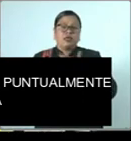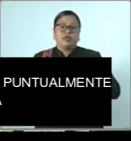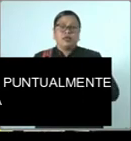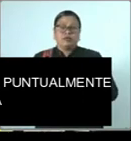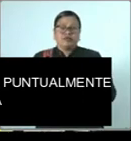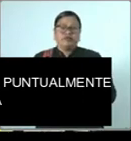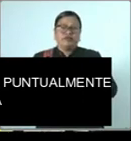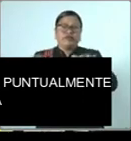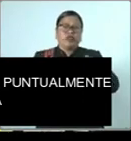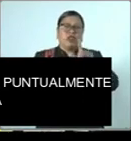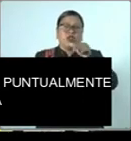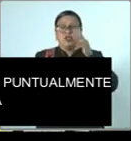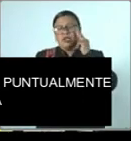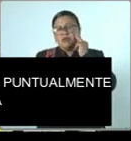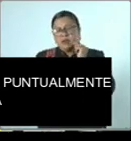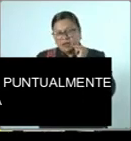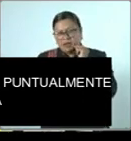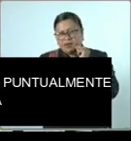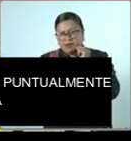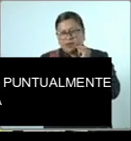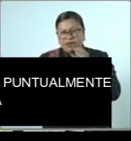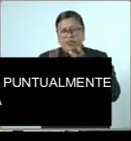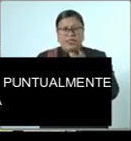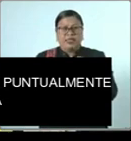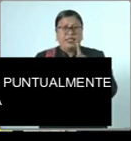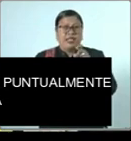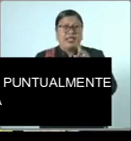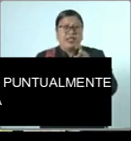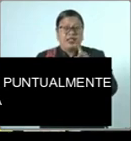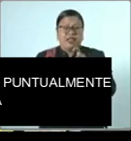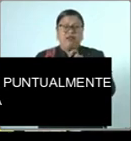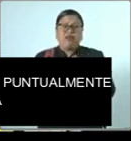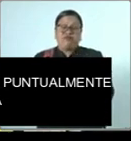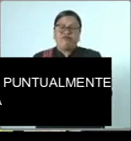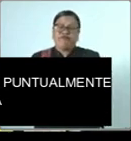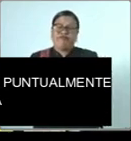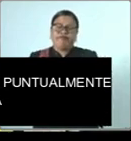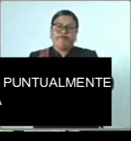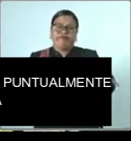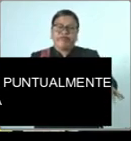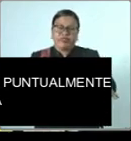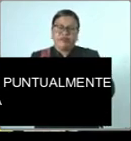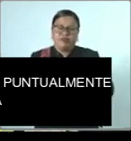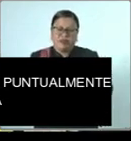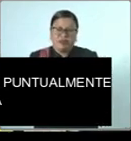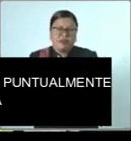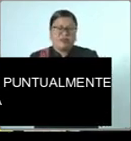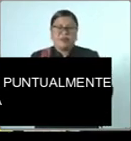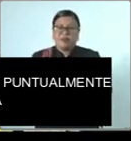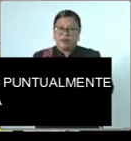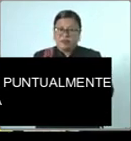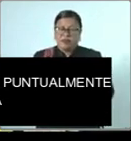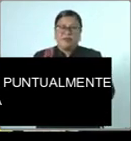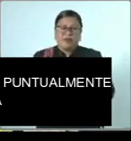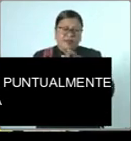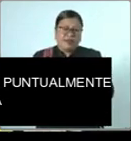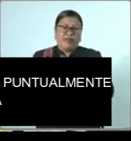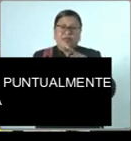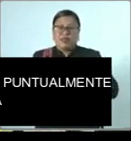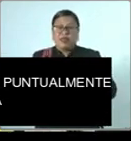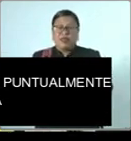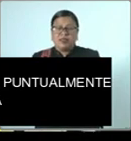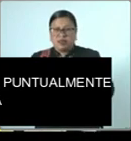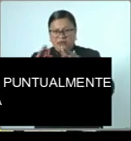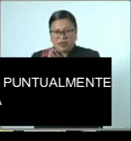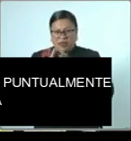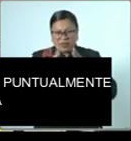Los Limares y tuvo un deslave que hizo que el agua atravesara la carretera en su zona urbana y causando daños a algunas